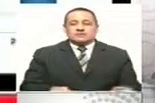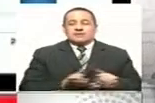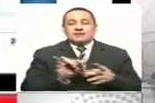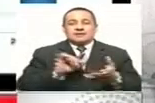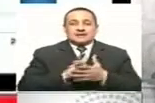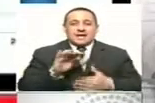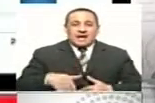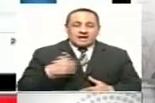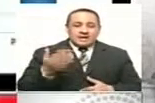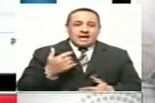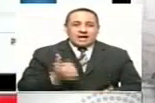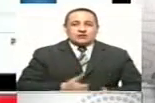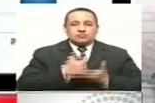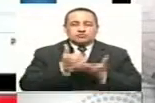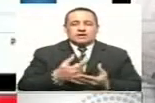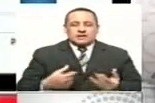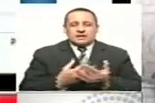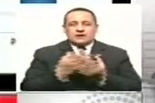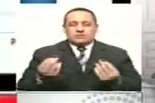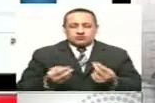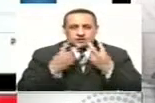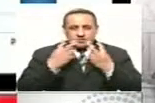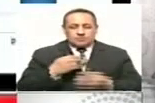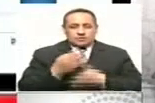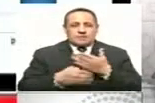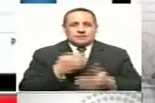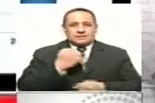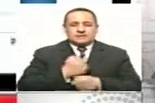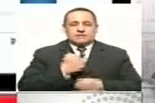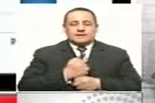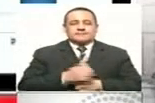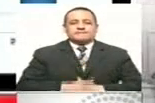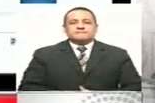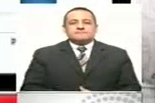que ayudar para que esos mecanismos puedan funcionar.